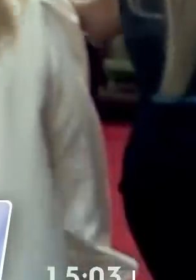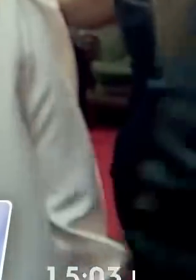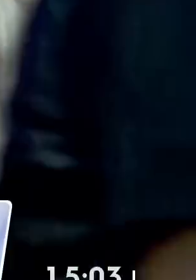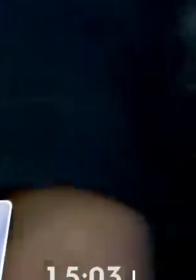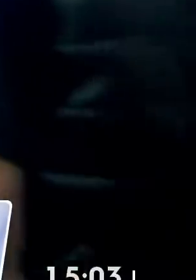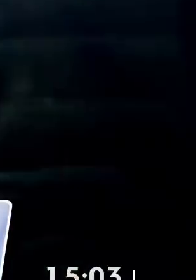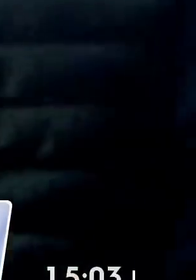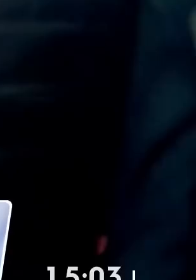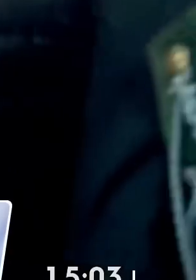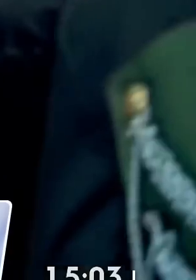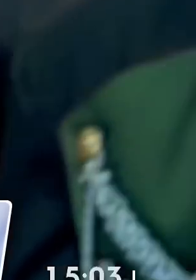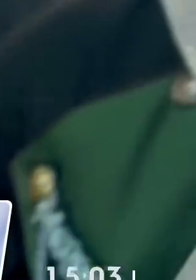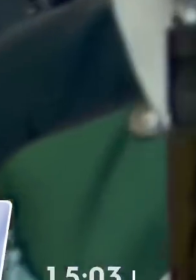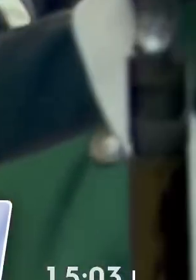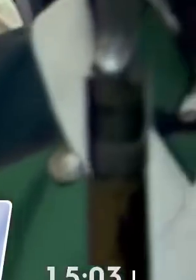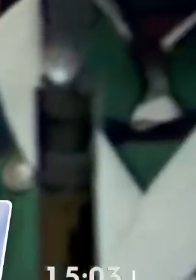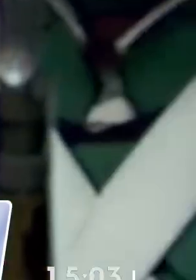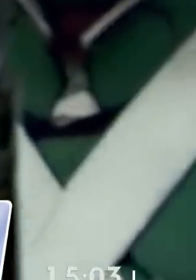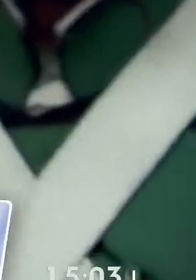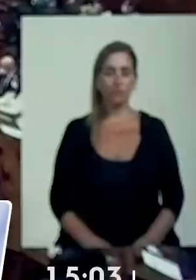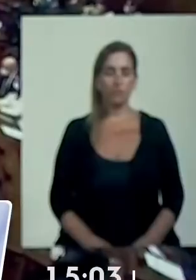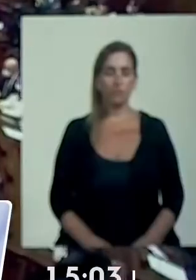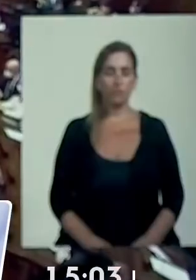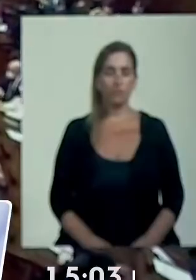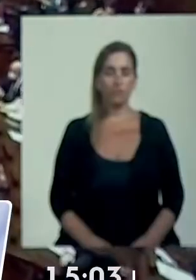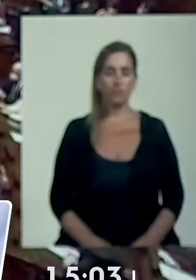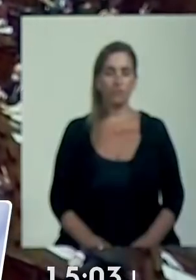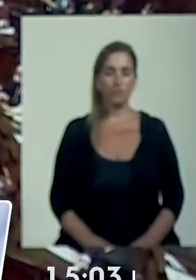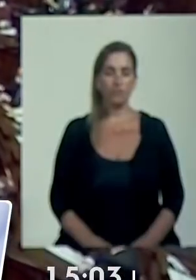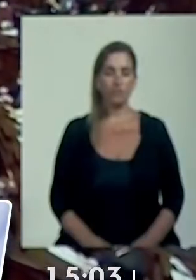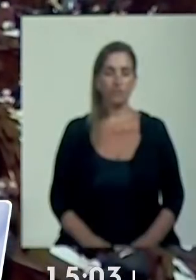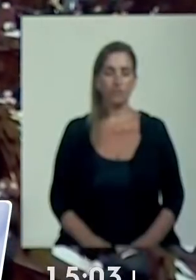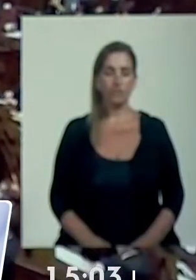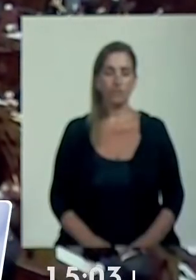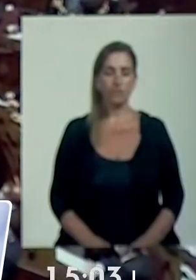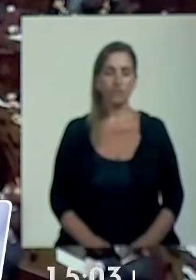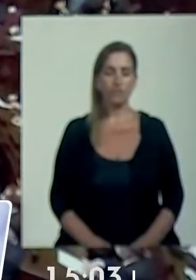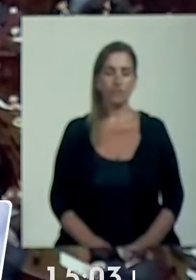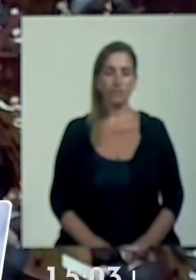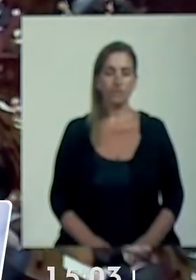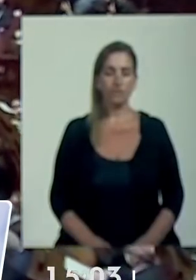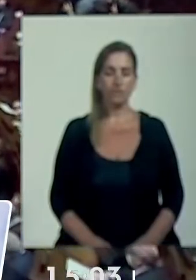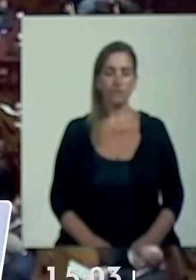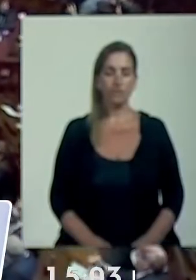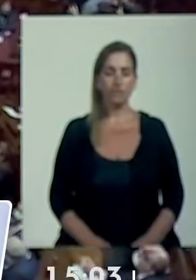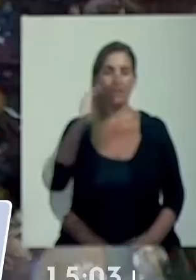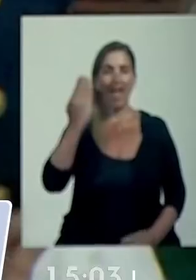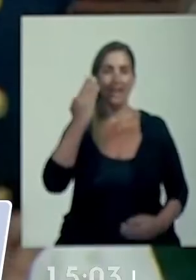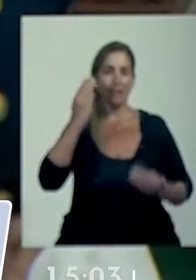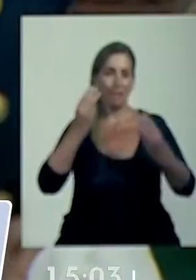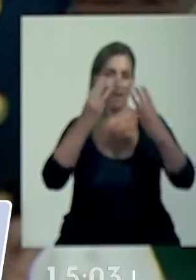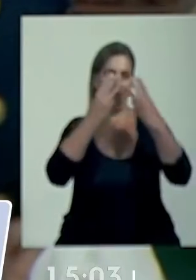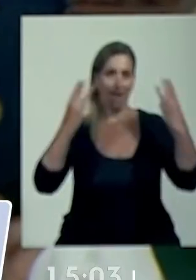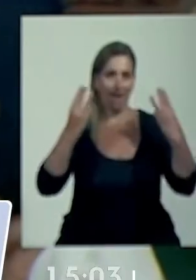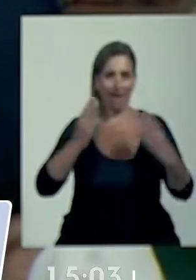bien importante subrayar lo que estamos discutiendo ahora con mucha intensidad a la campaña va a ir ganando en temperatura más todavía lo que ya